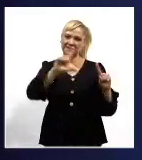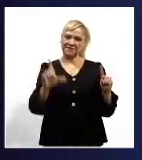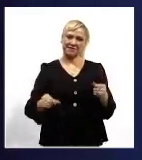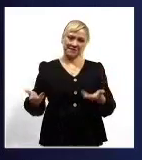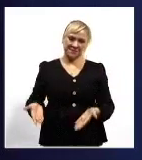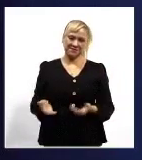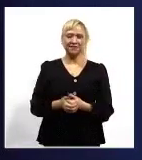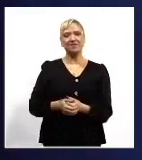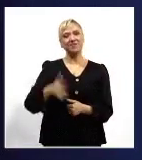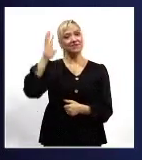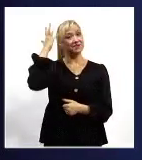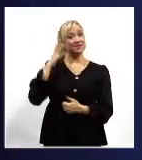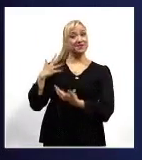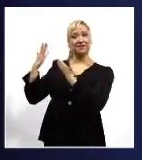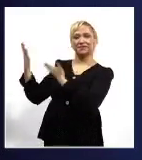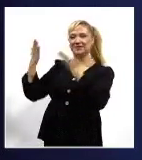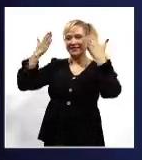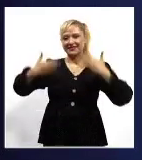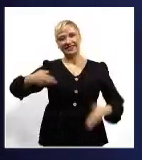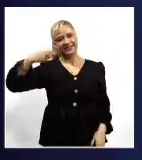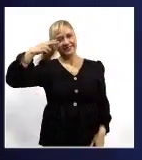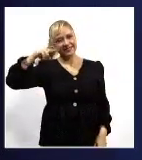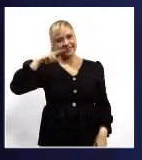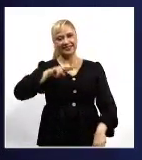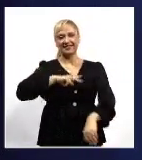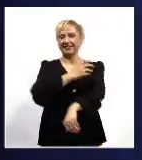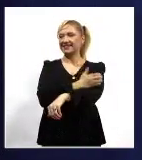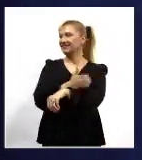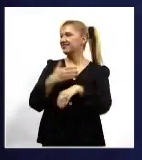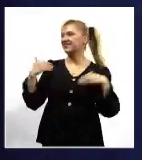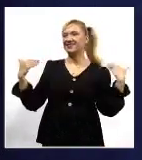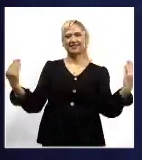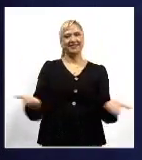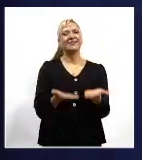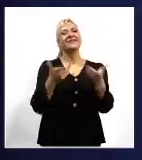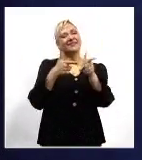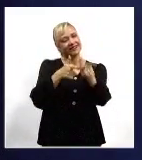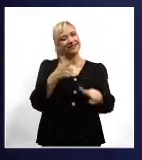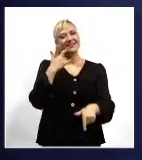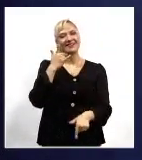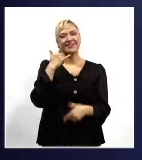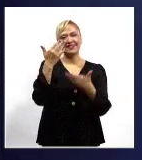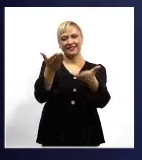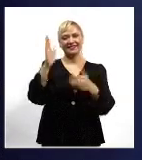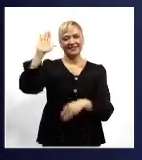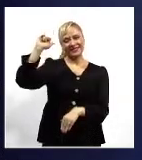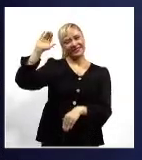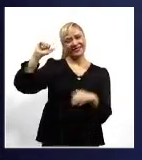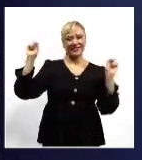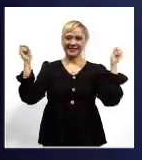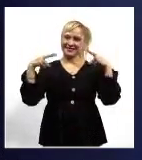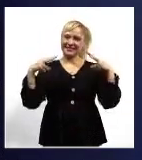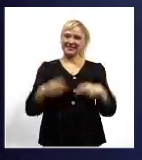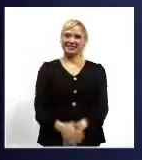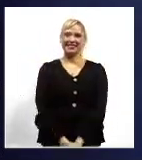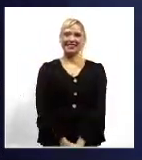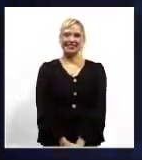Federación. Soy Lorena Sánchez Cabrera y a nombre de todo este equipo le deseamos que siga disfrutando su fin de semana. Hasta pronto.